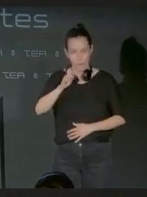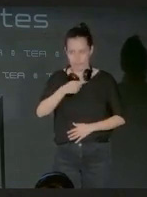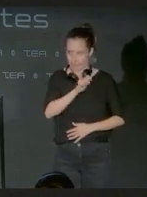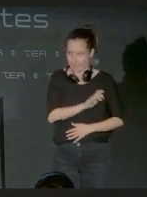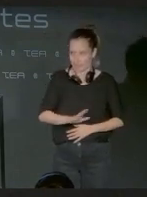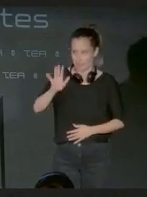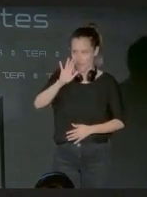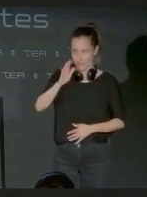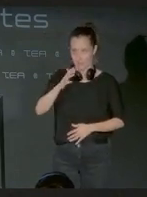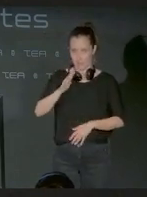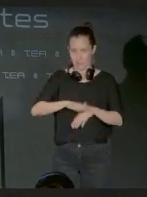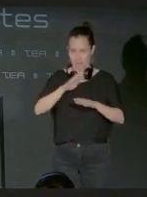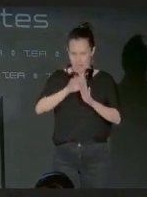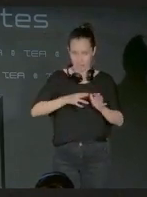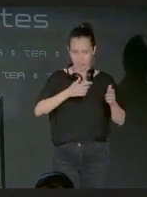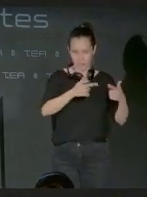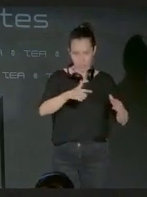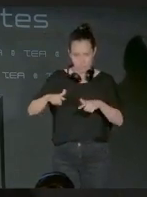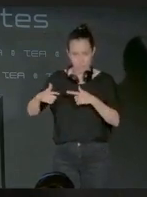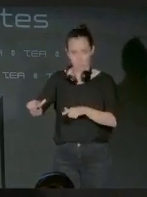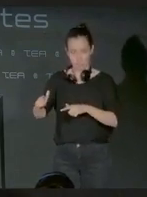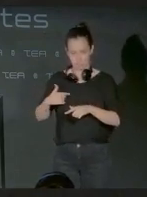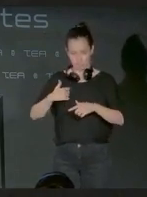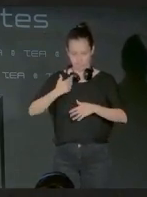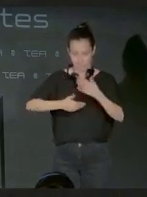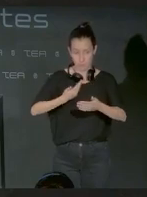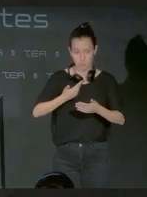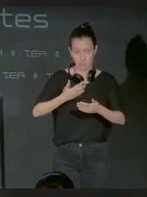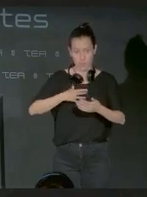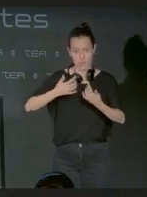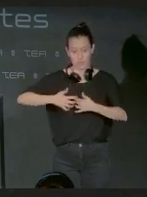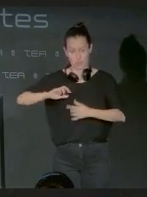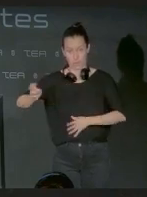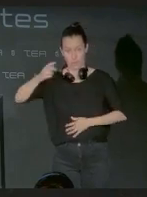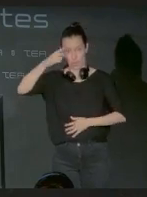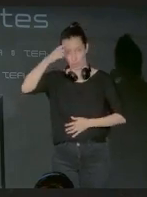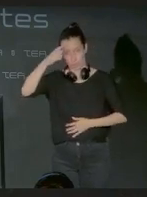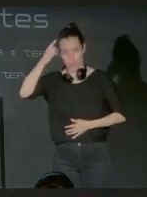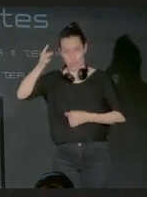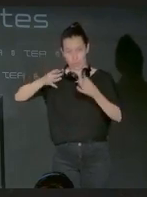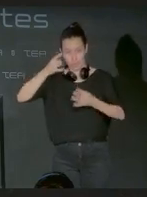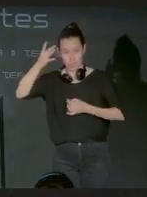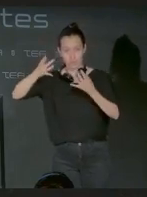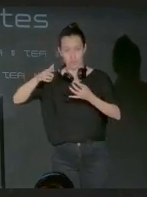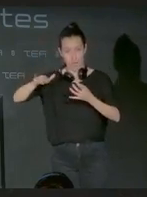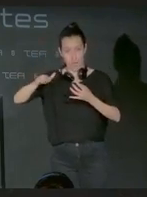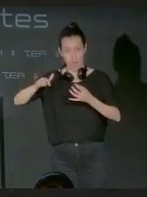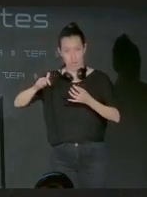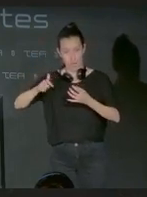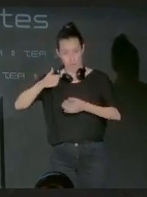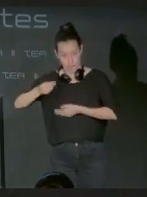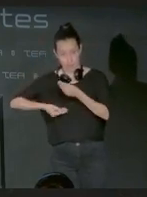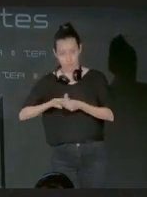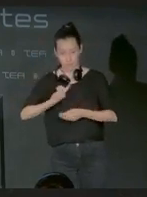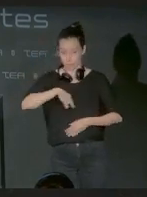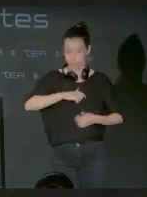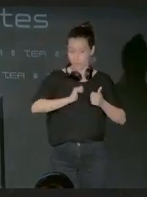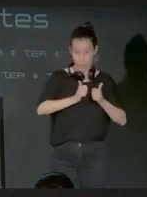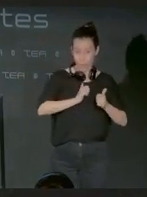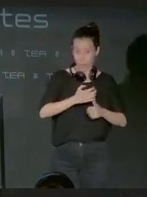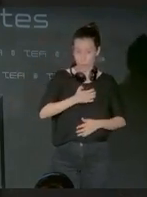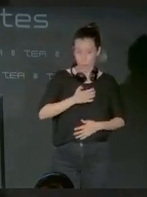por categorías que disfrutan por ejemplo otras industrias culturales y creativas sino el videojuego trabajar para la consideración